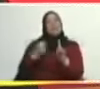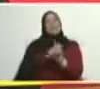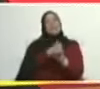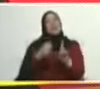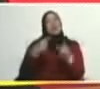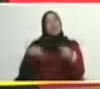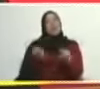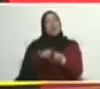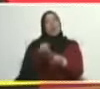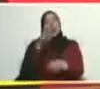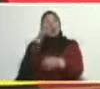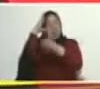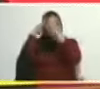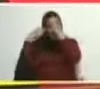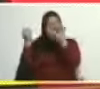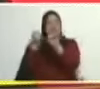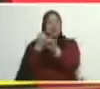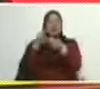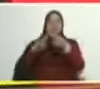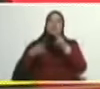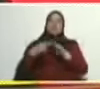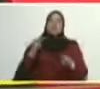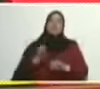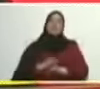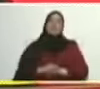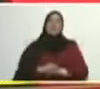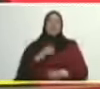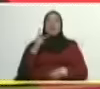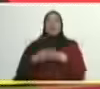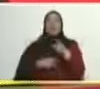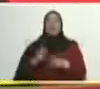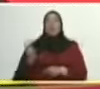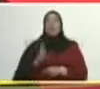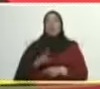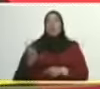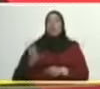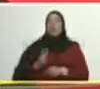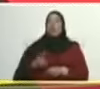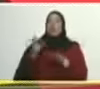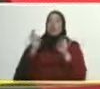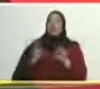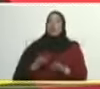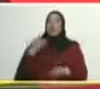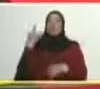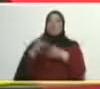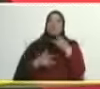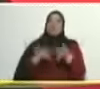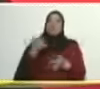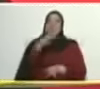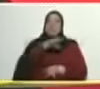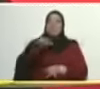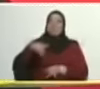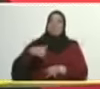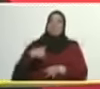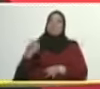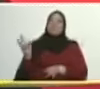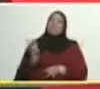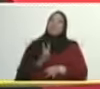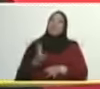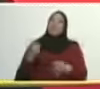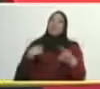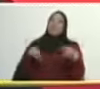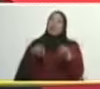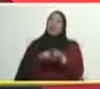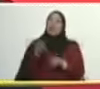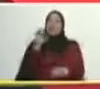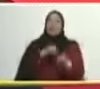la Diplomacia de la Paz, reafirmemos el compromiso de los países miembros del ALBA TSP de promover la paz,